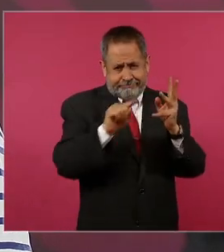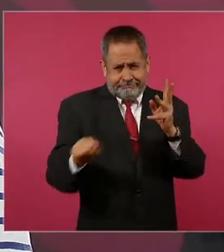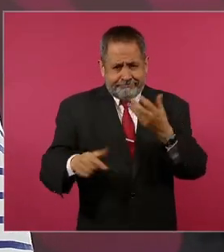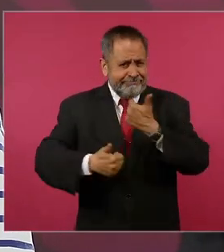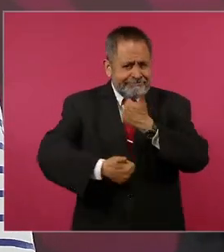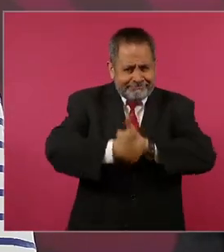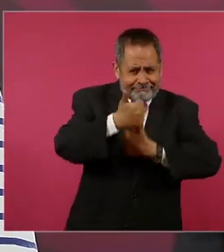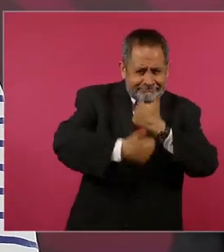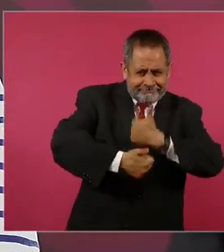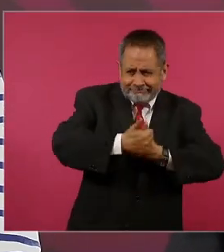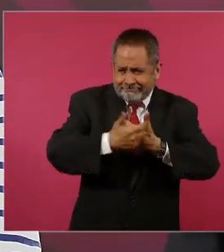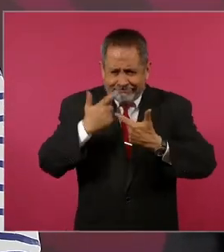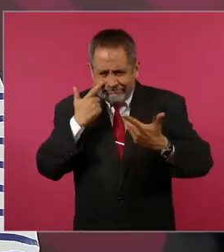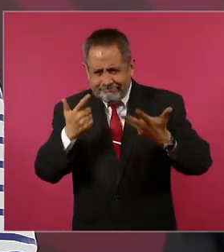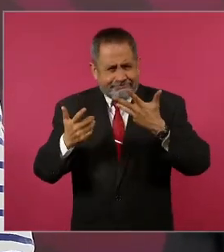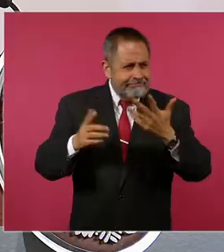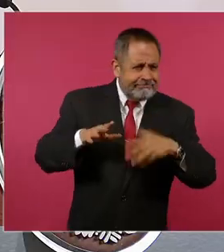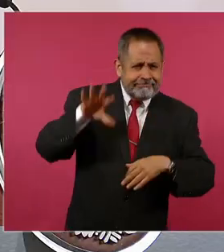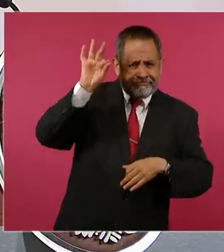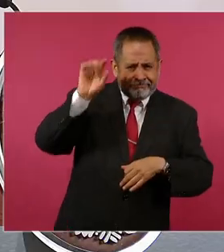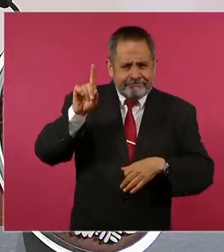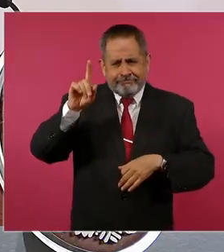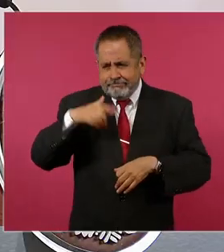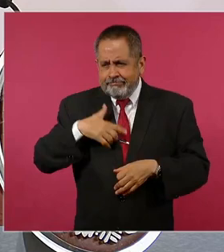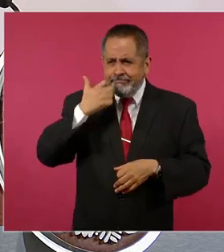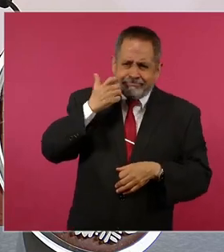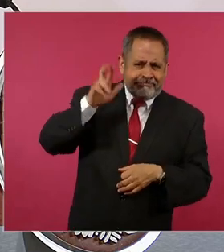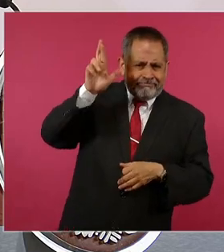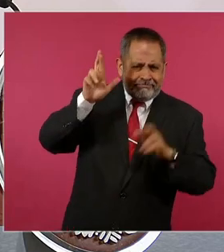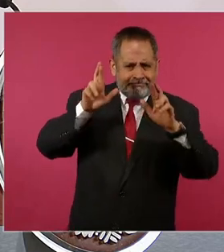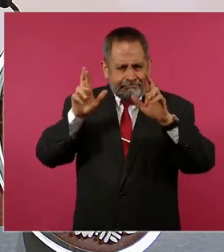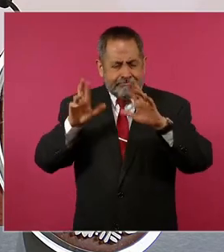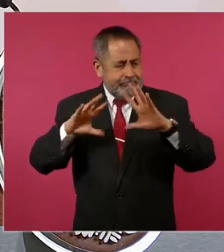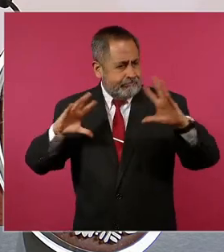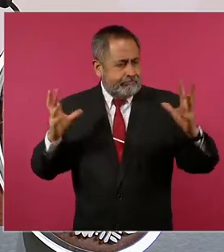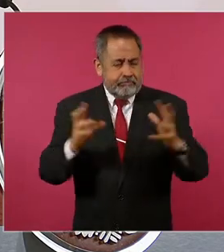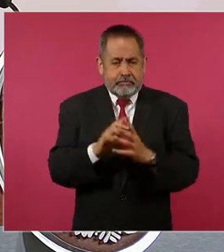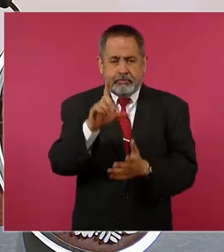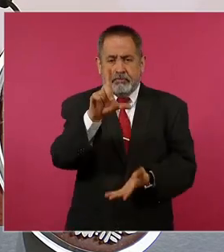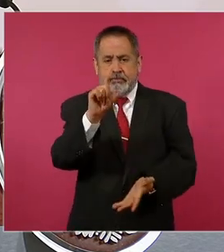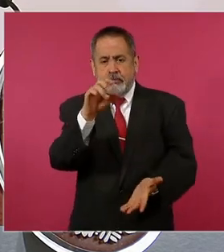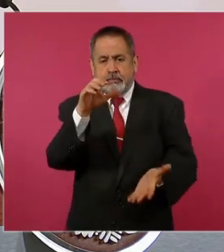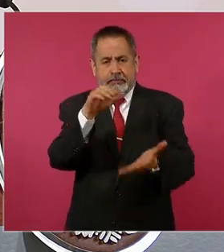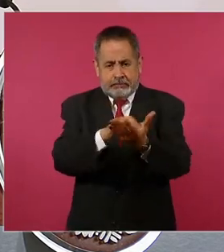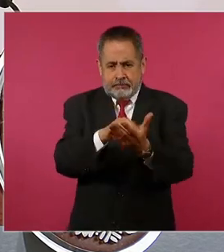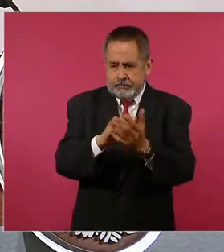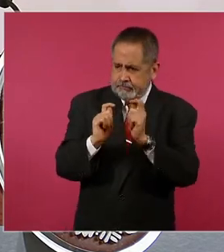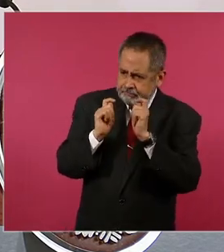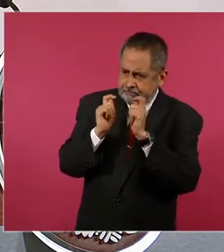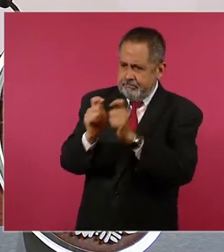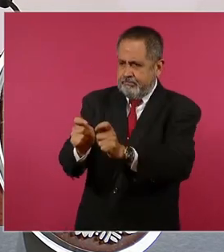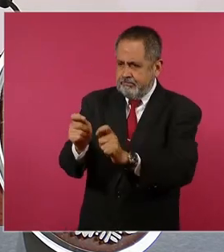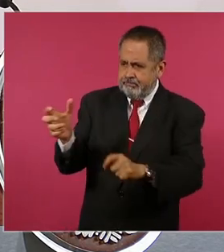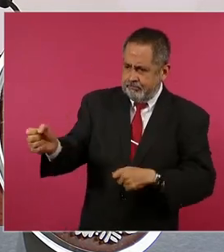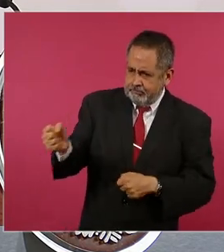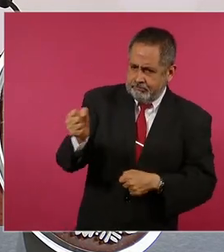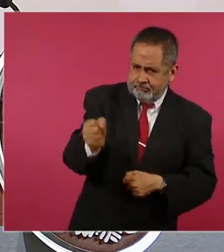contendieron por alguno de los más de 20 mil puestos de elección